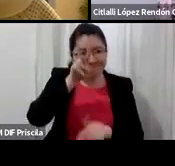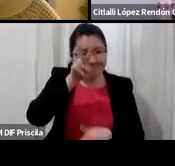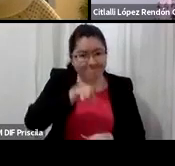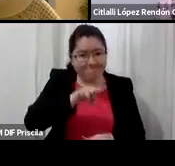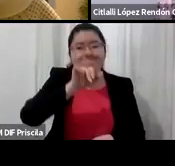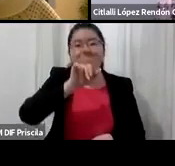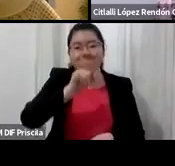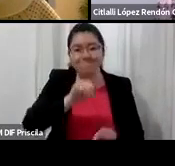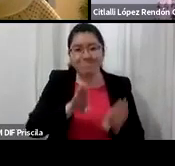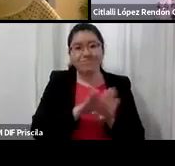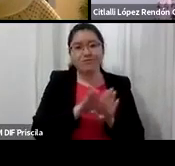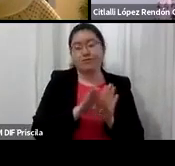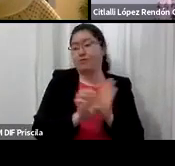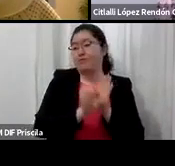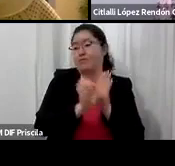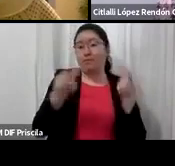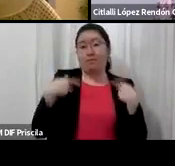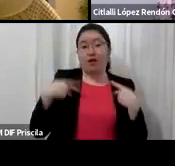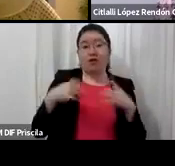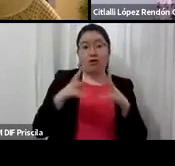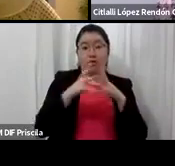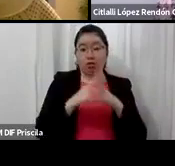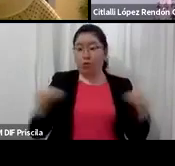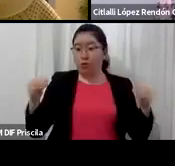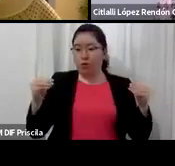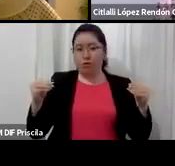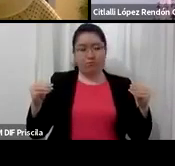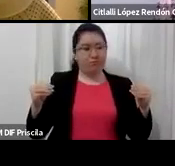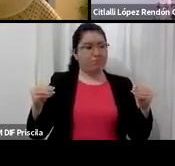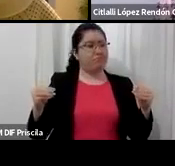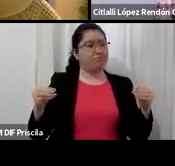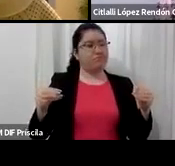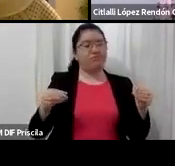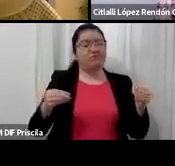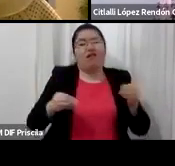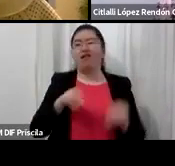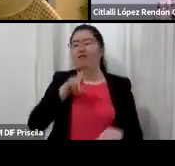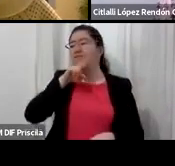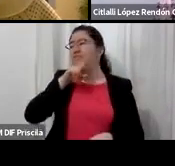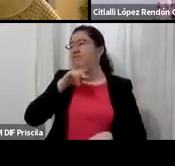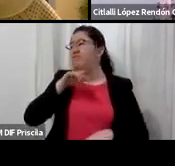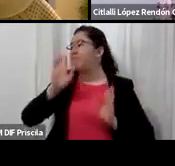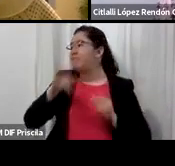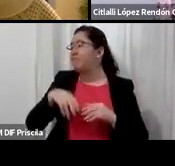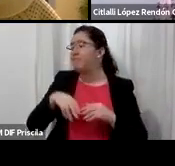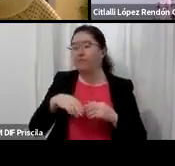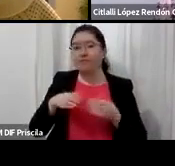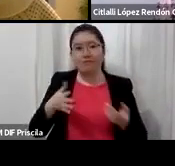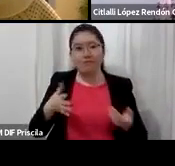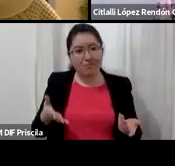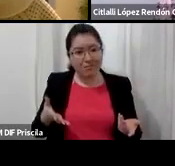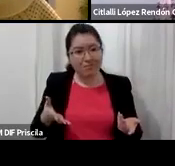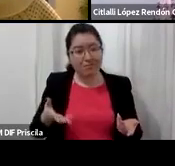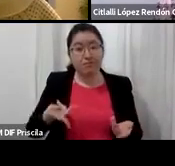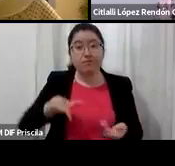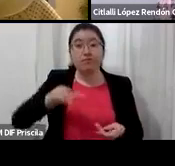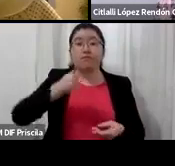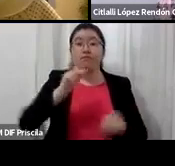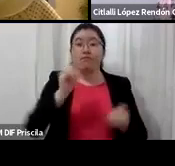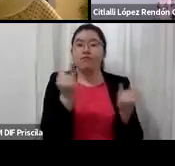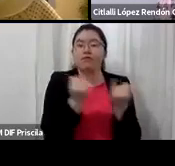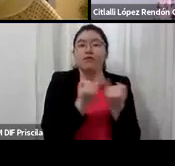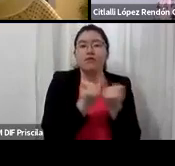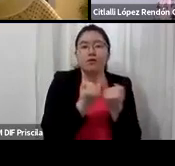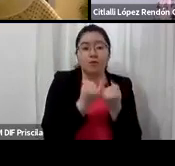haya tantos desaparecidos, etcétera, ¿no? Sin embargo, yo creo que también la paz no se hace visible. O sea,